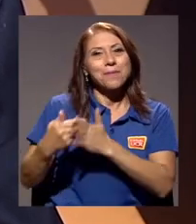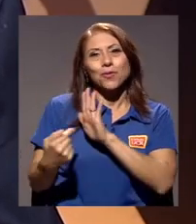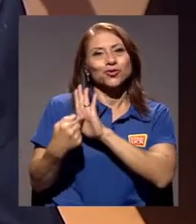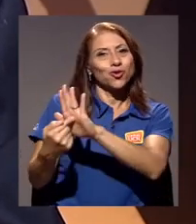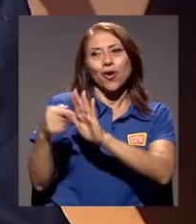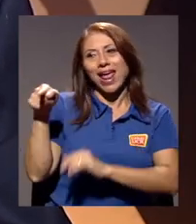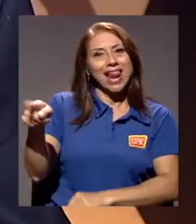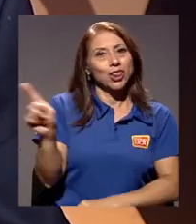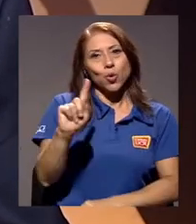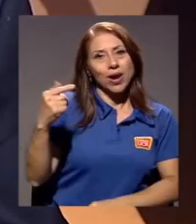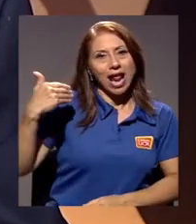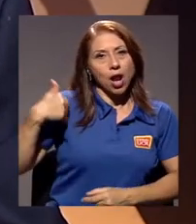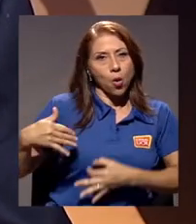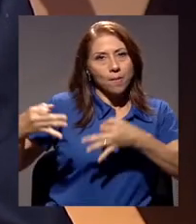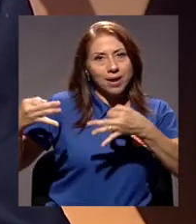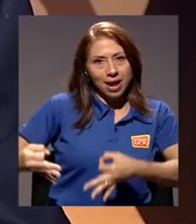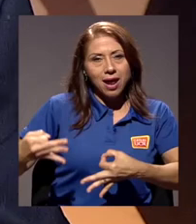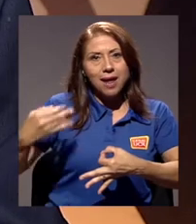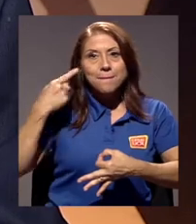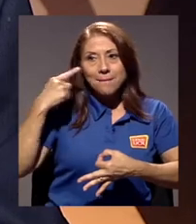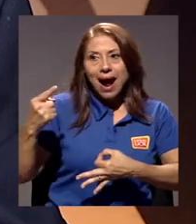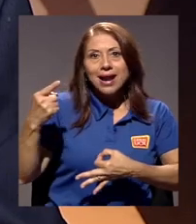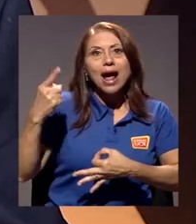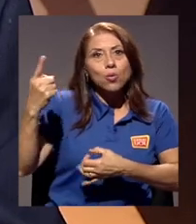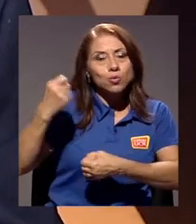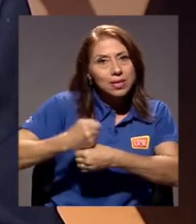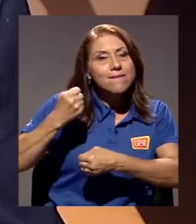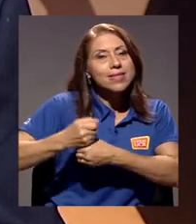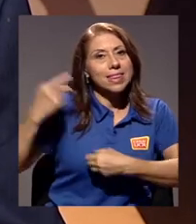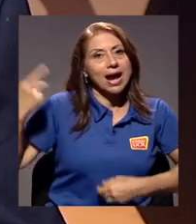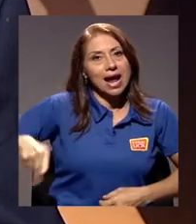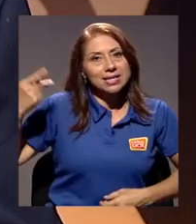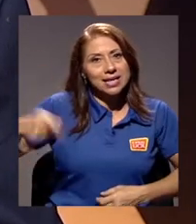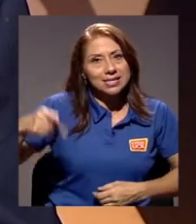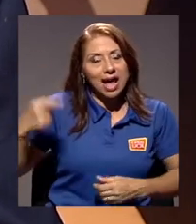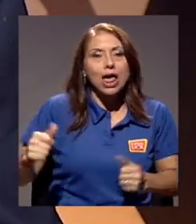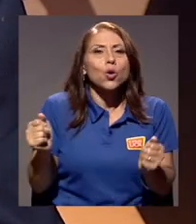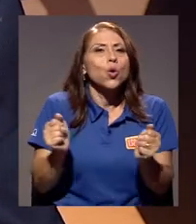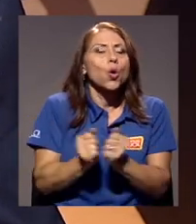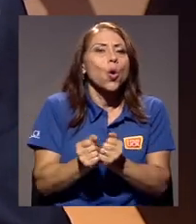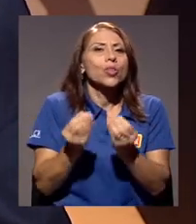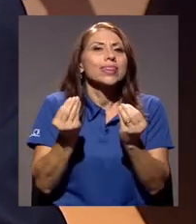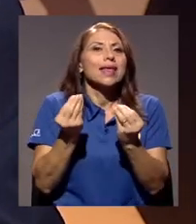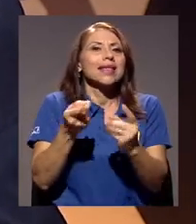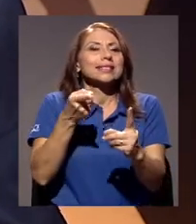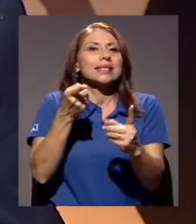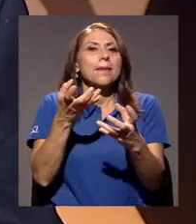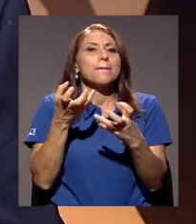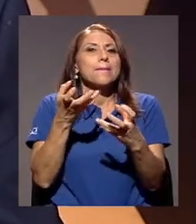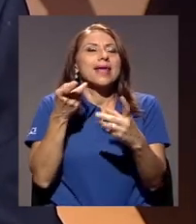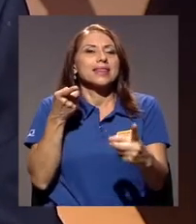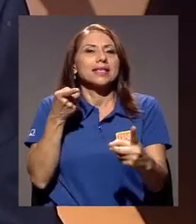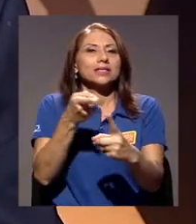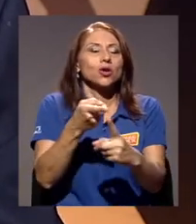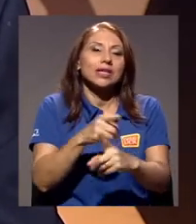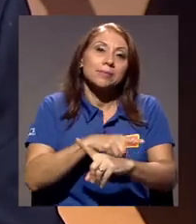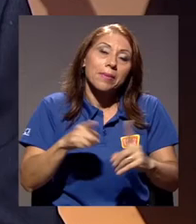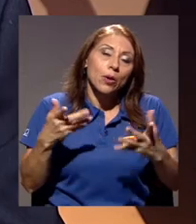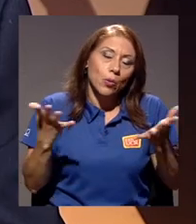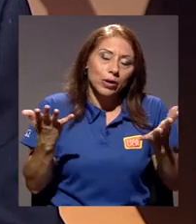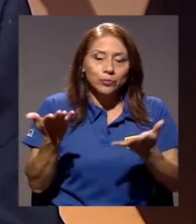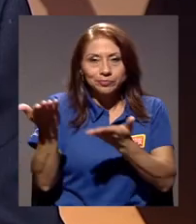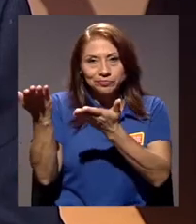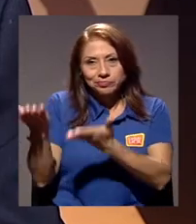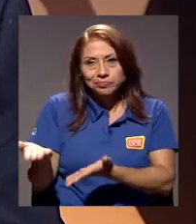tan arriesgada de con tantas pretensiones como la que va peruano fue que no lo personificó